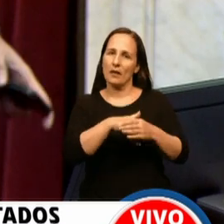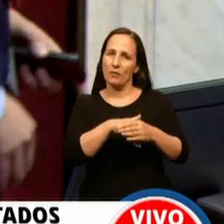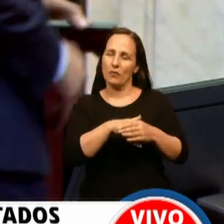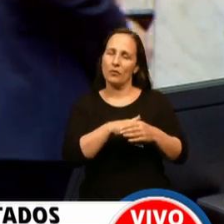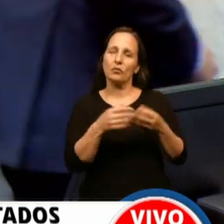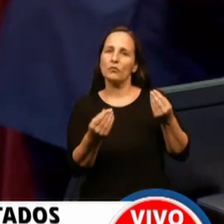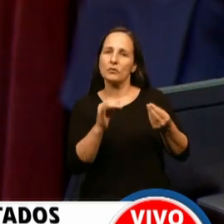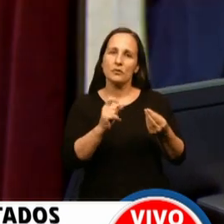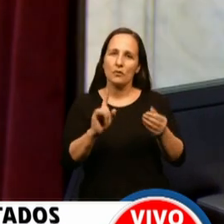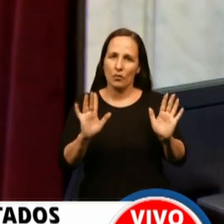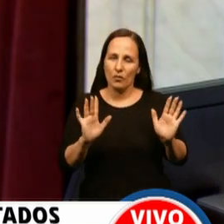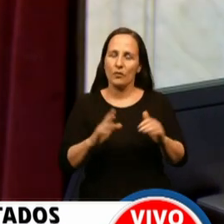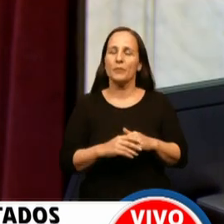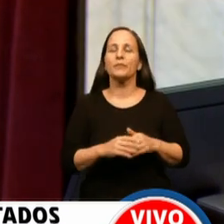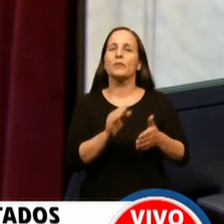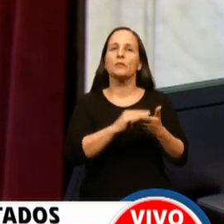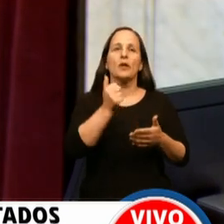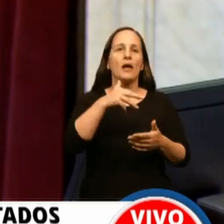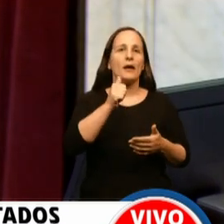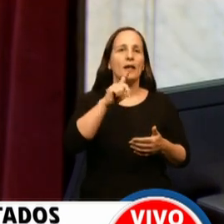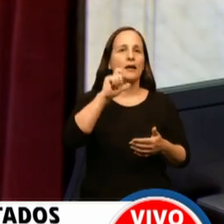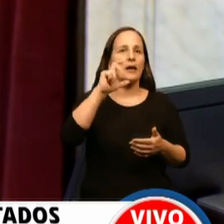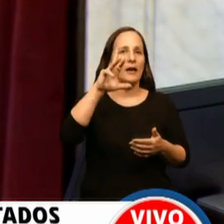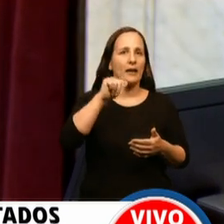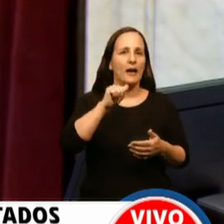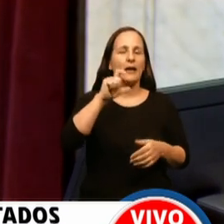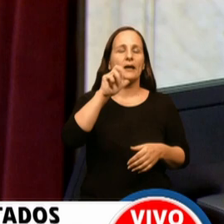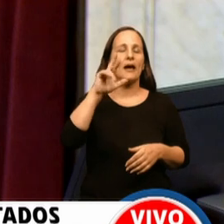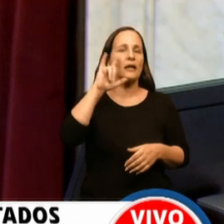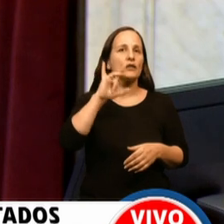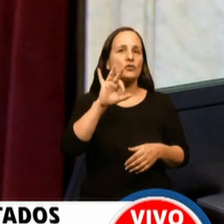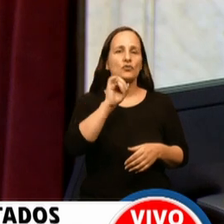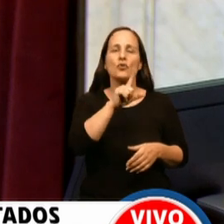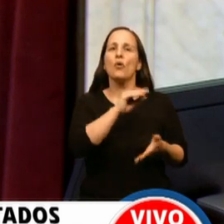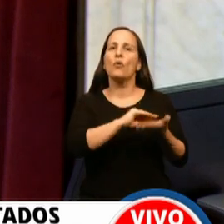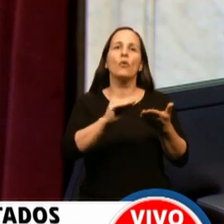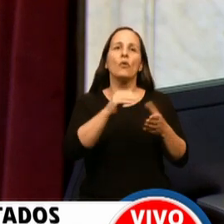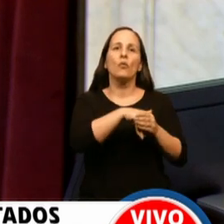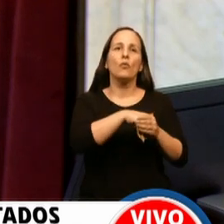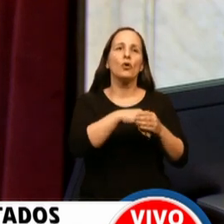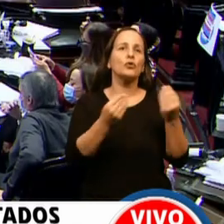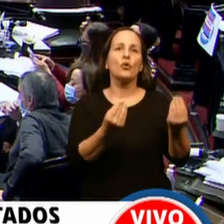voto diputada ana carla carrizo para indicar el sentido de su voto